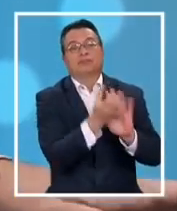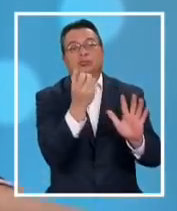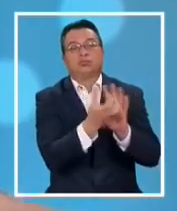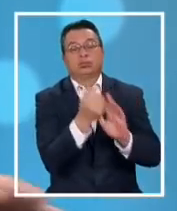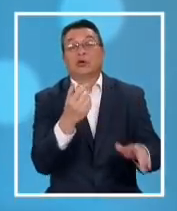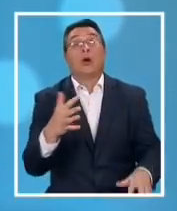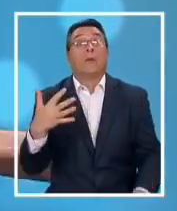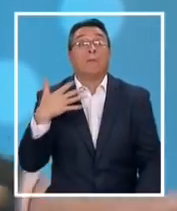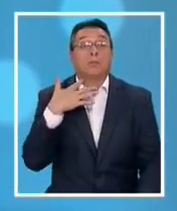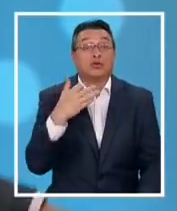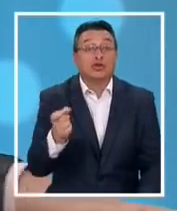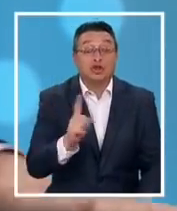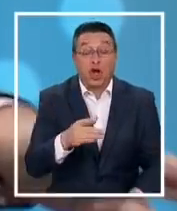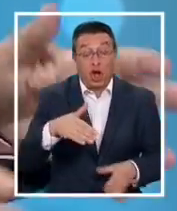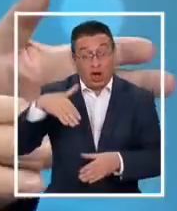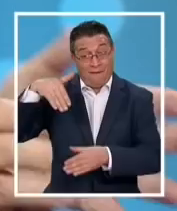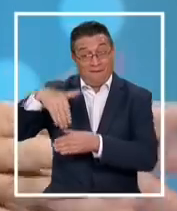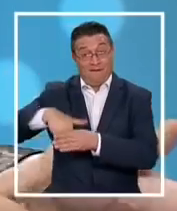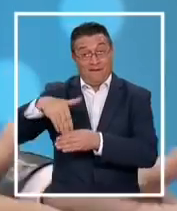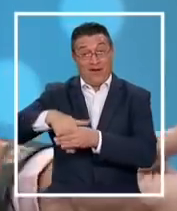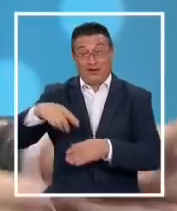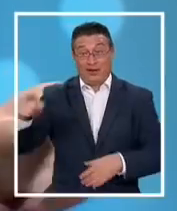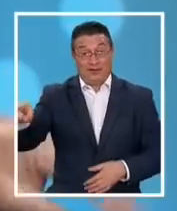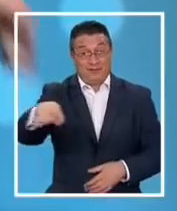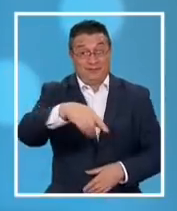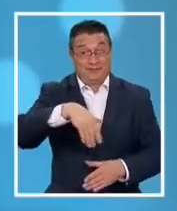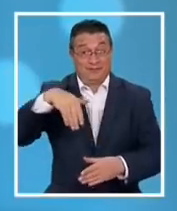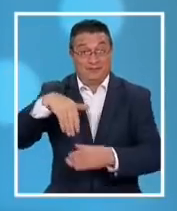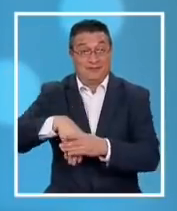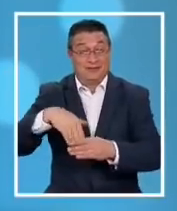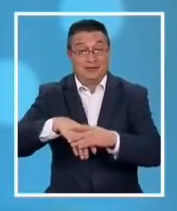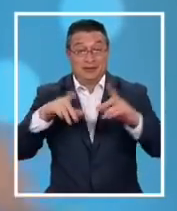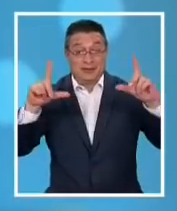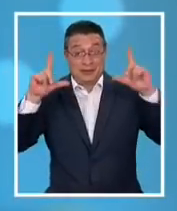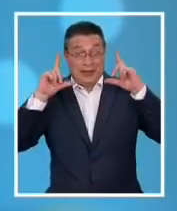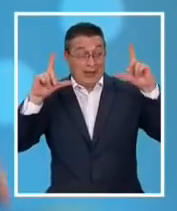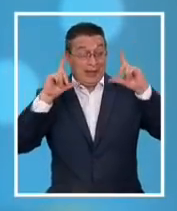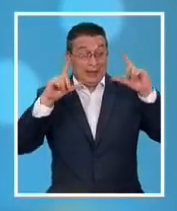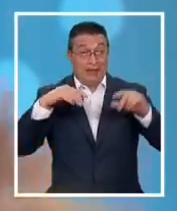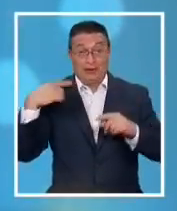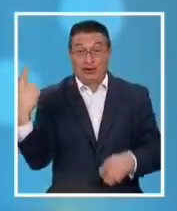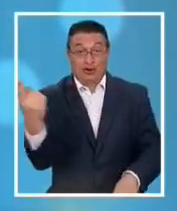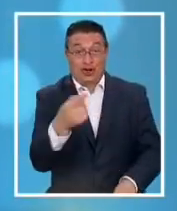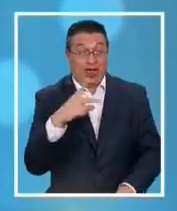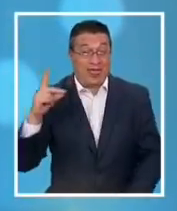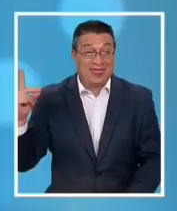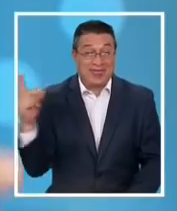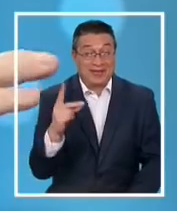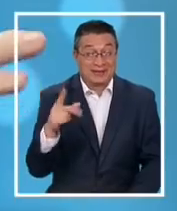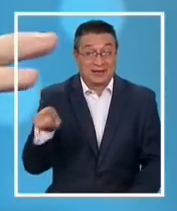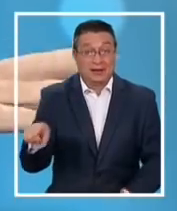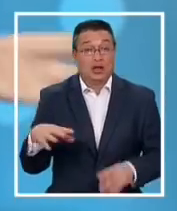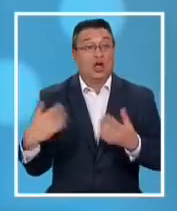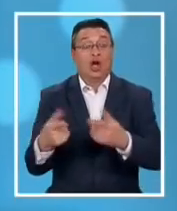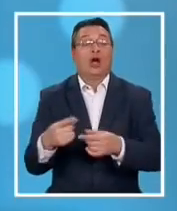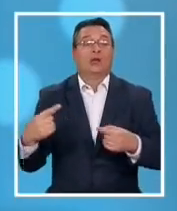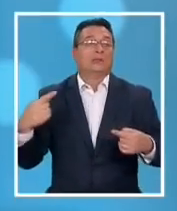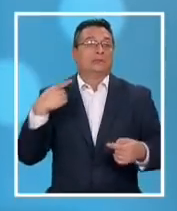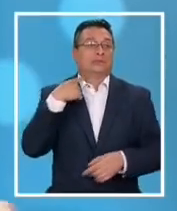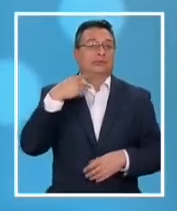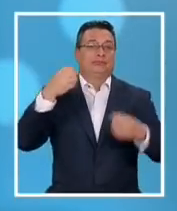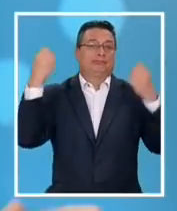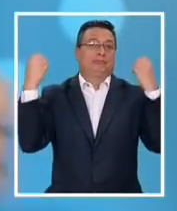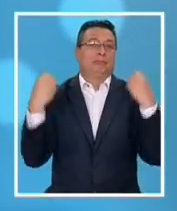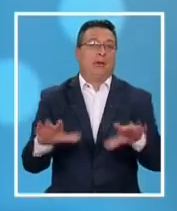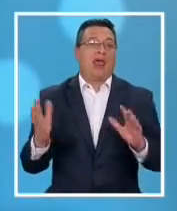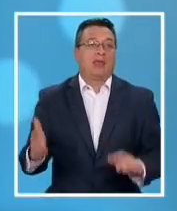no el impacto electoral sobre su lista de unidad, entre comillas, total de la derecha en la constituyente, se va a